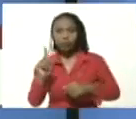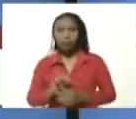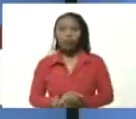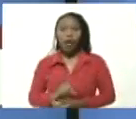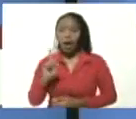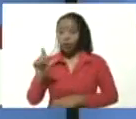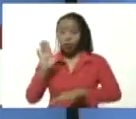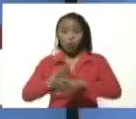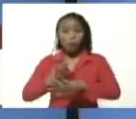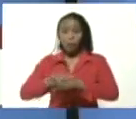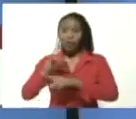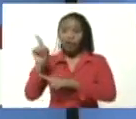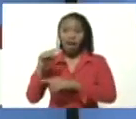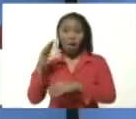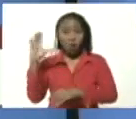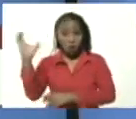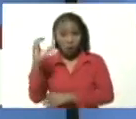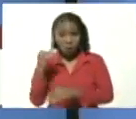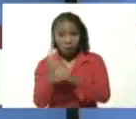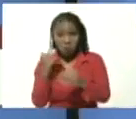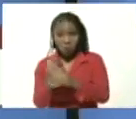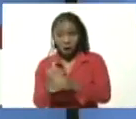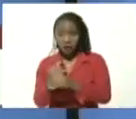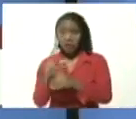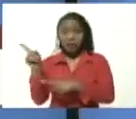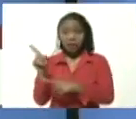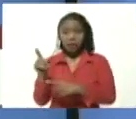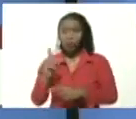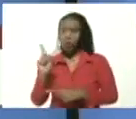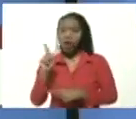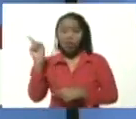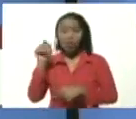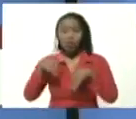no ocurre en Colombia, que la gente vota con una fotocopia.